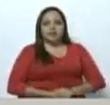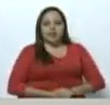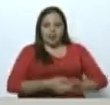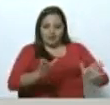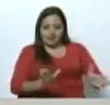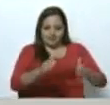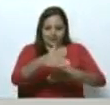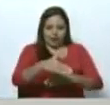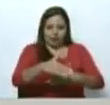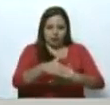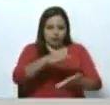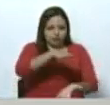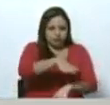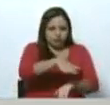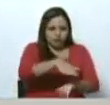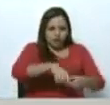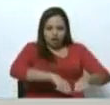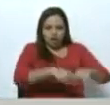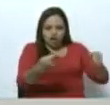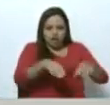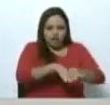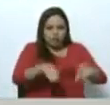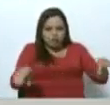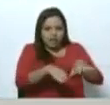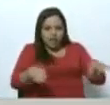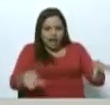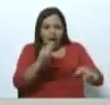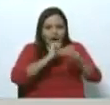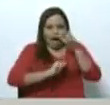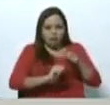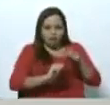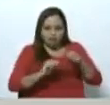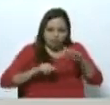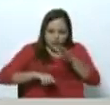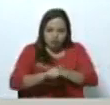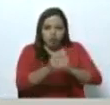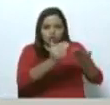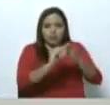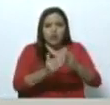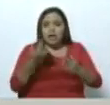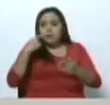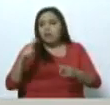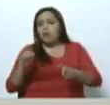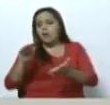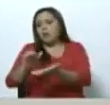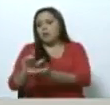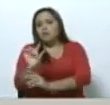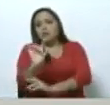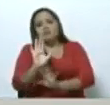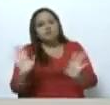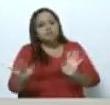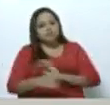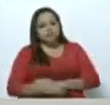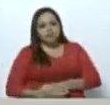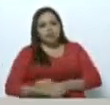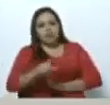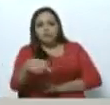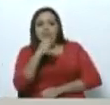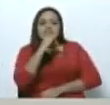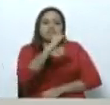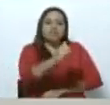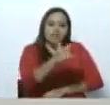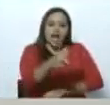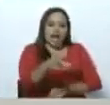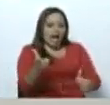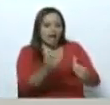empacadura, una rota, una tubería de aguas blancas en una comunidad, y solo era una empacadura. Y al hacer la denuncia se